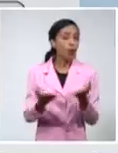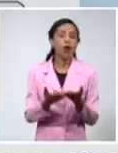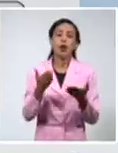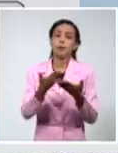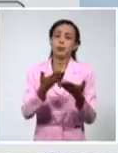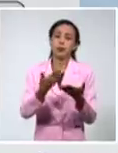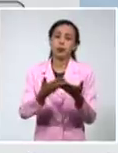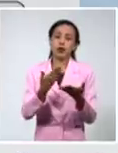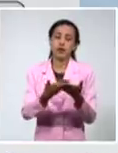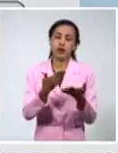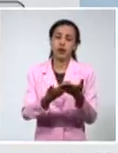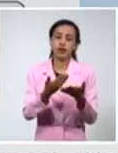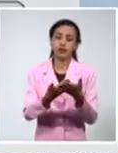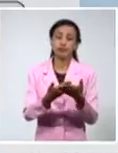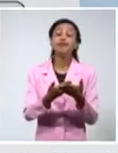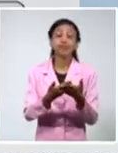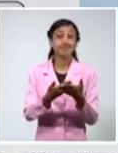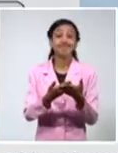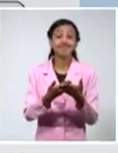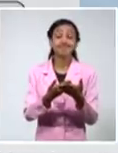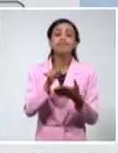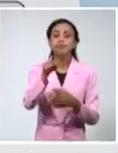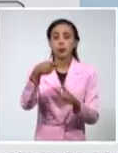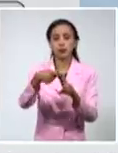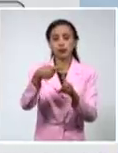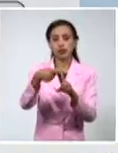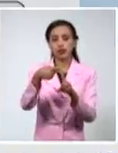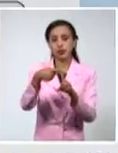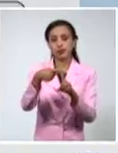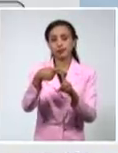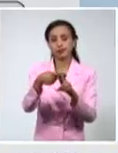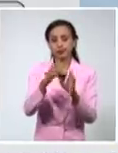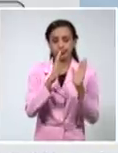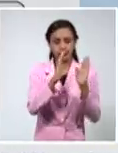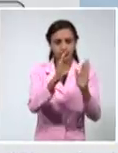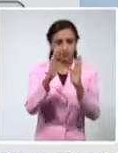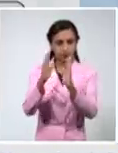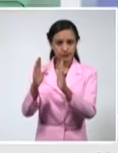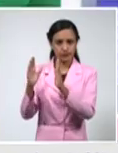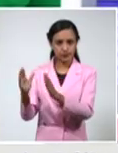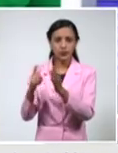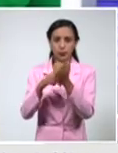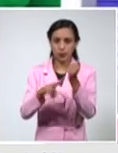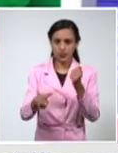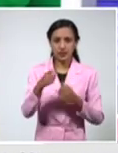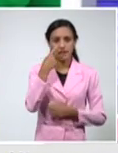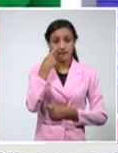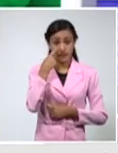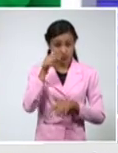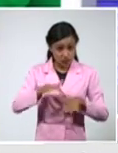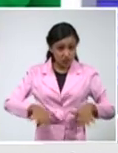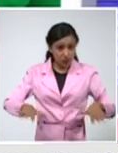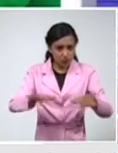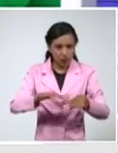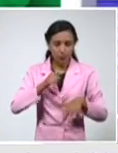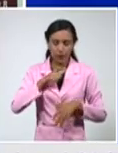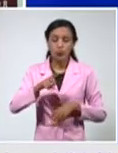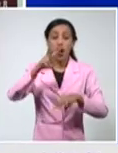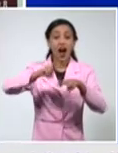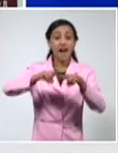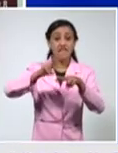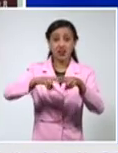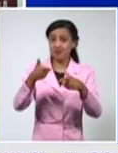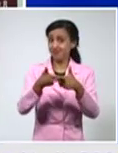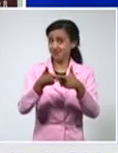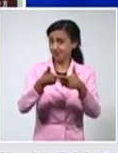procesadas fueron positivas. Por provincias ahí vemos el comportamiento. La Habana con el mayor %,